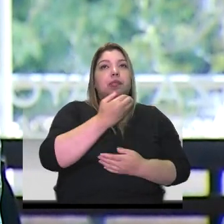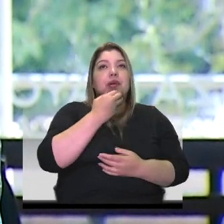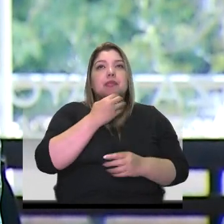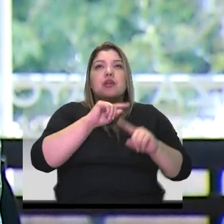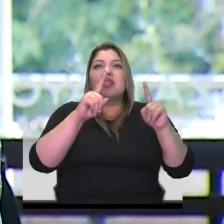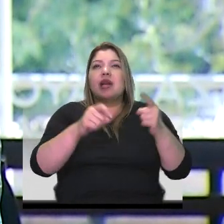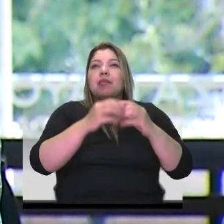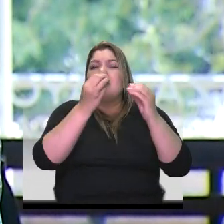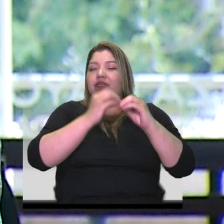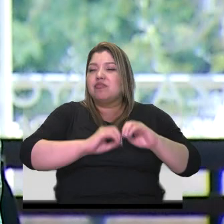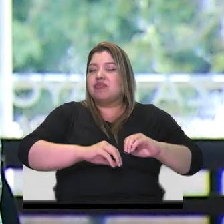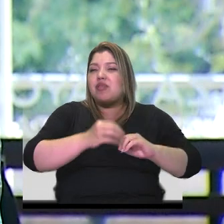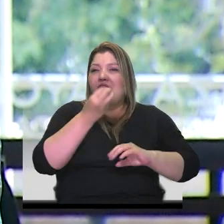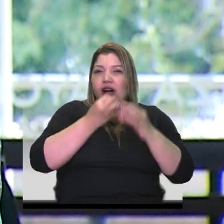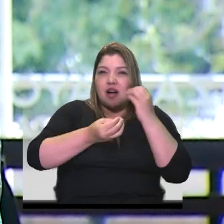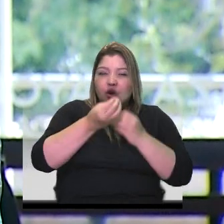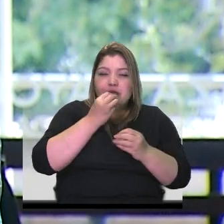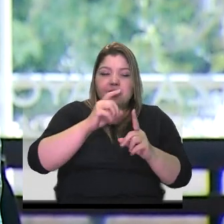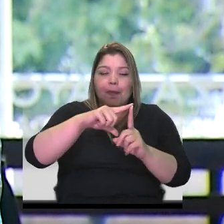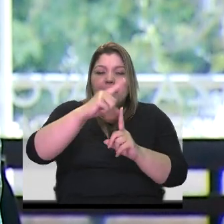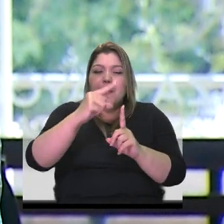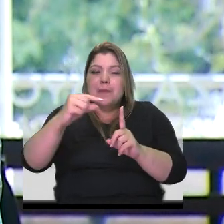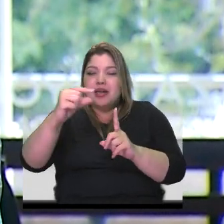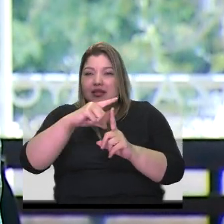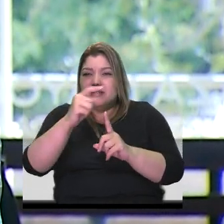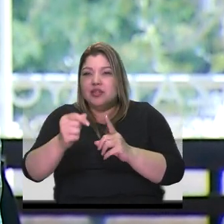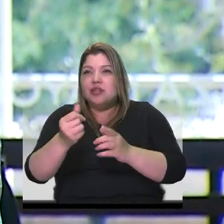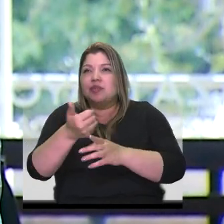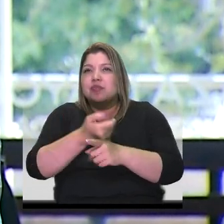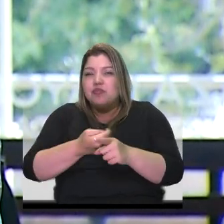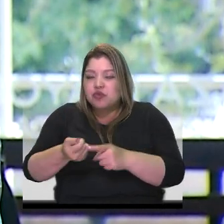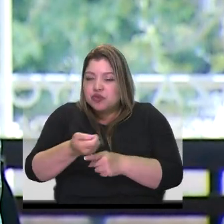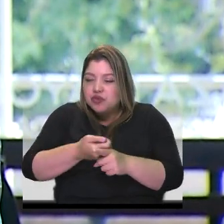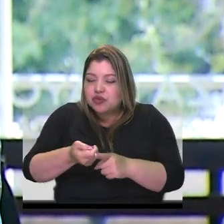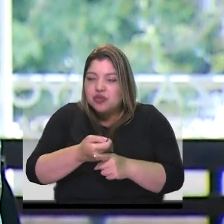las plantas alimenticias no convencionales, de los granos ancestrales de América,